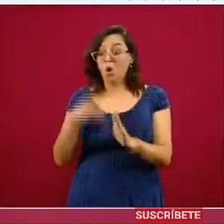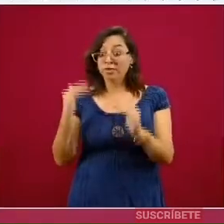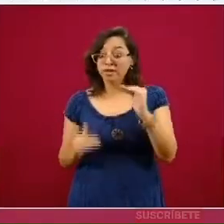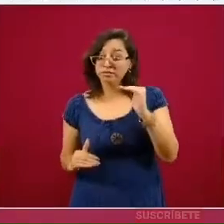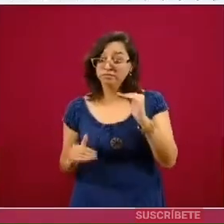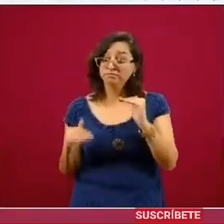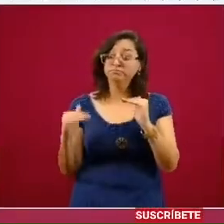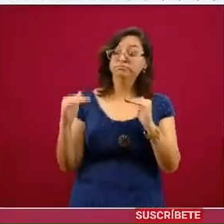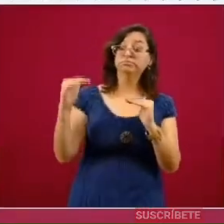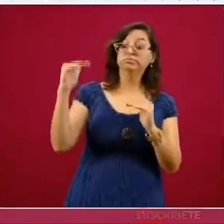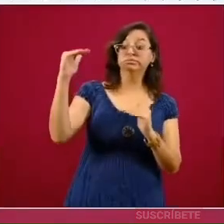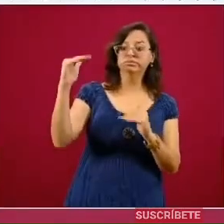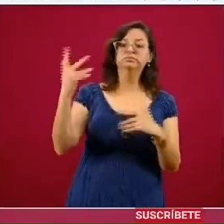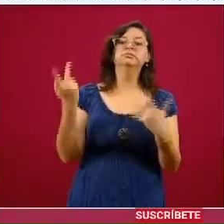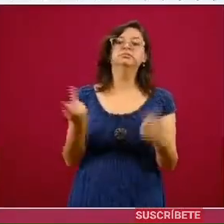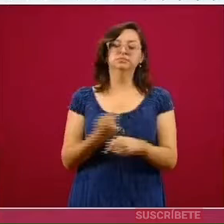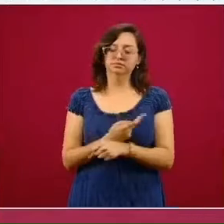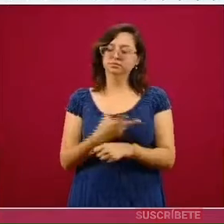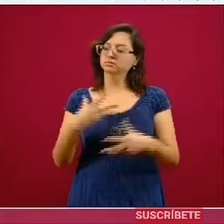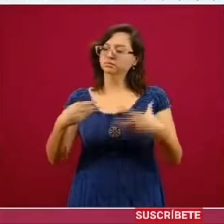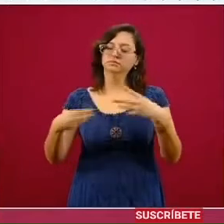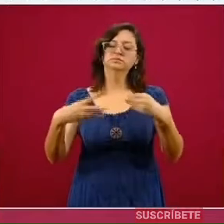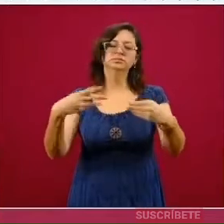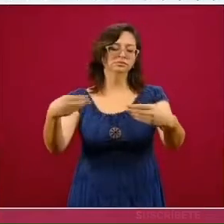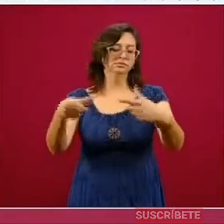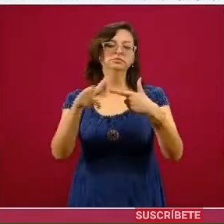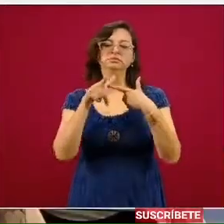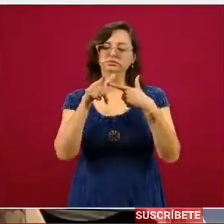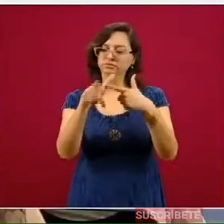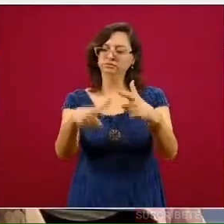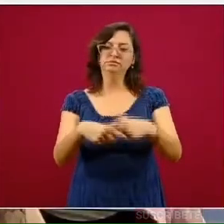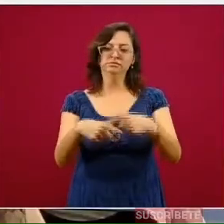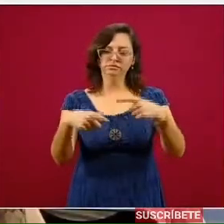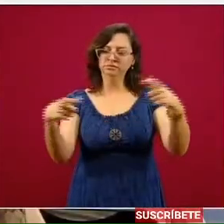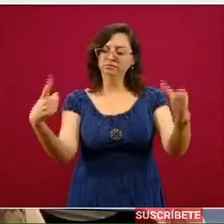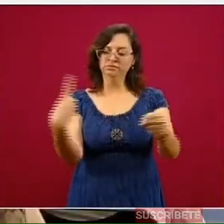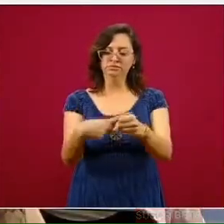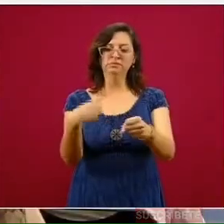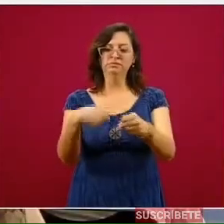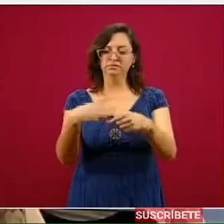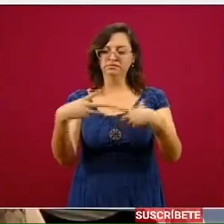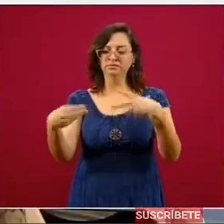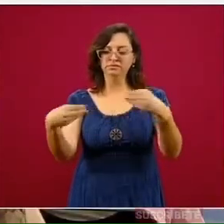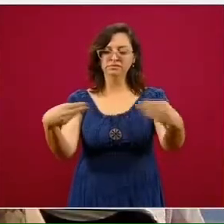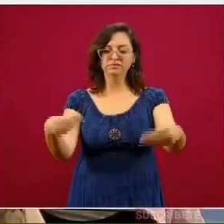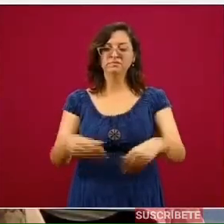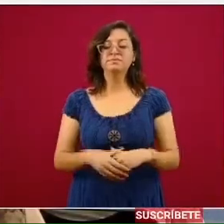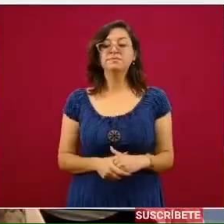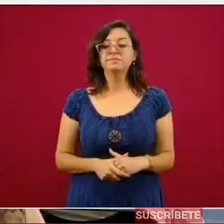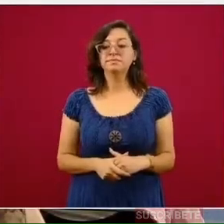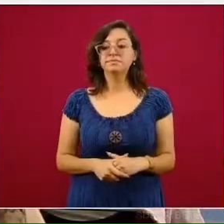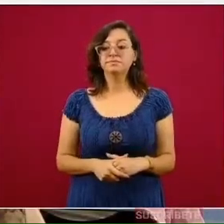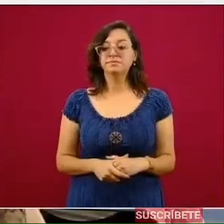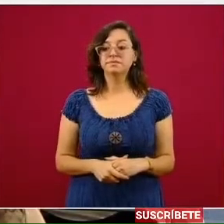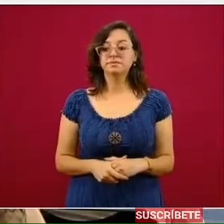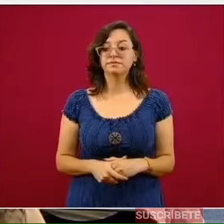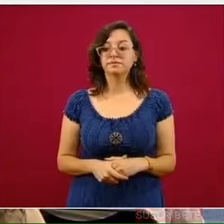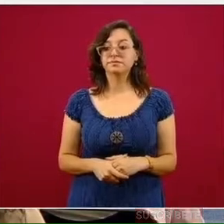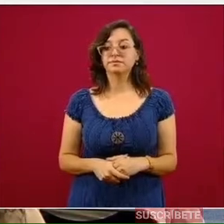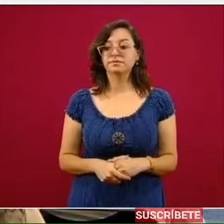patrón ondulante, entonces todavía habrá municipios que podrán incrementar su intensidad en la transmisión. Veamos la